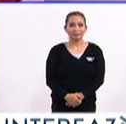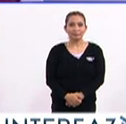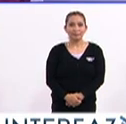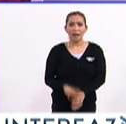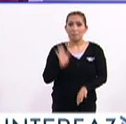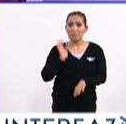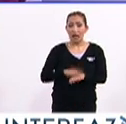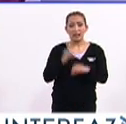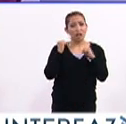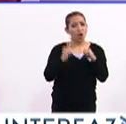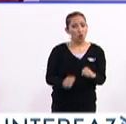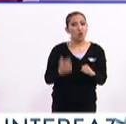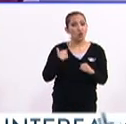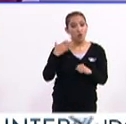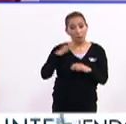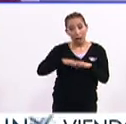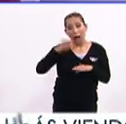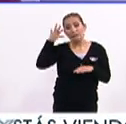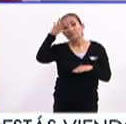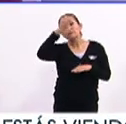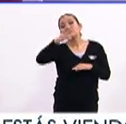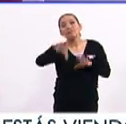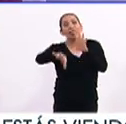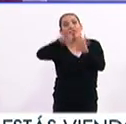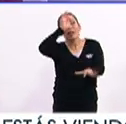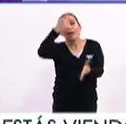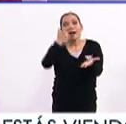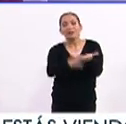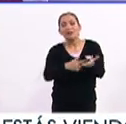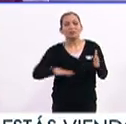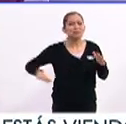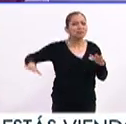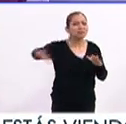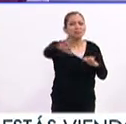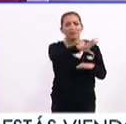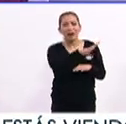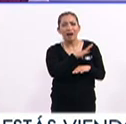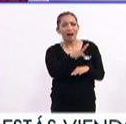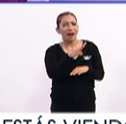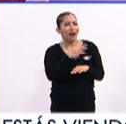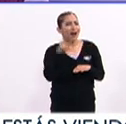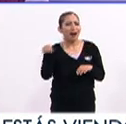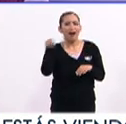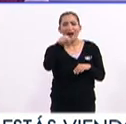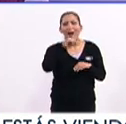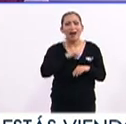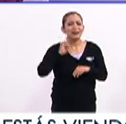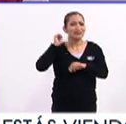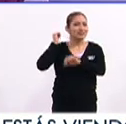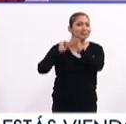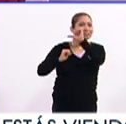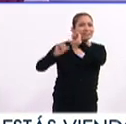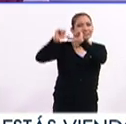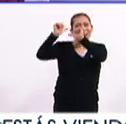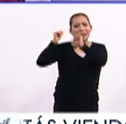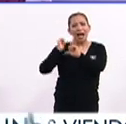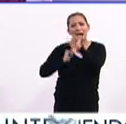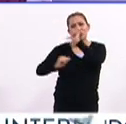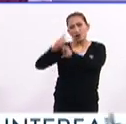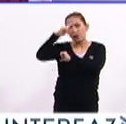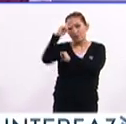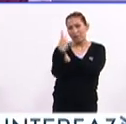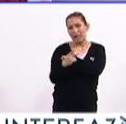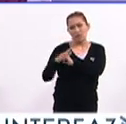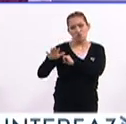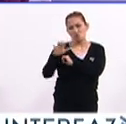Y mucho más seguramente nos espera por descubrir dentro de todo lo que existe en la arqueología mexicana